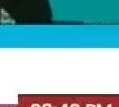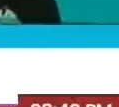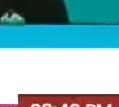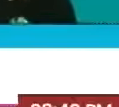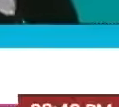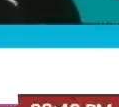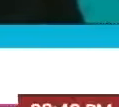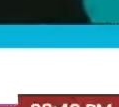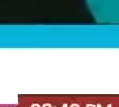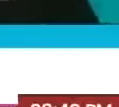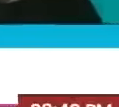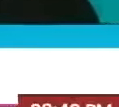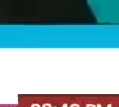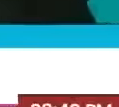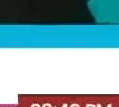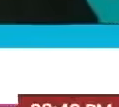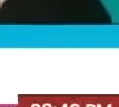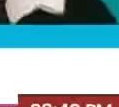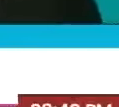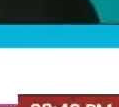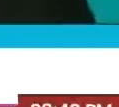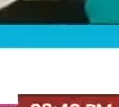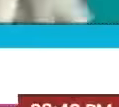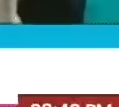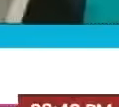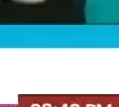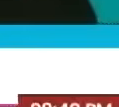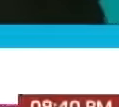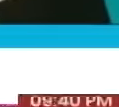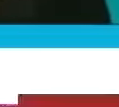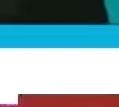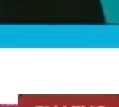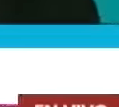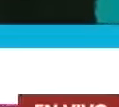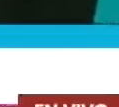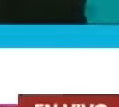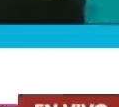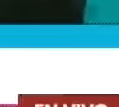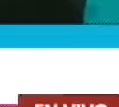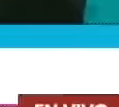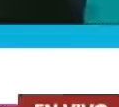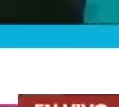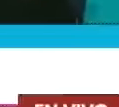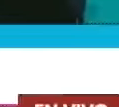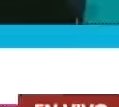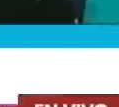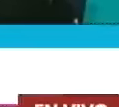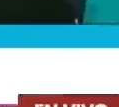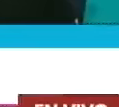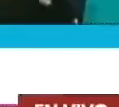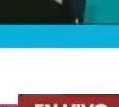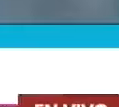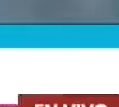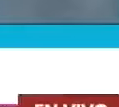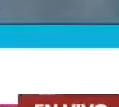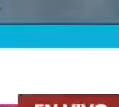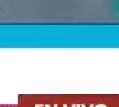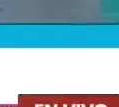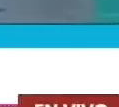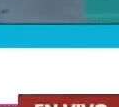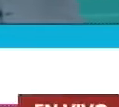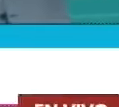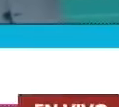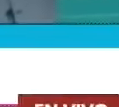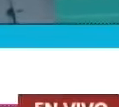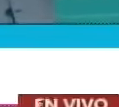por el futuro, toda la juventud, vamos con Maduro. Todos votamos por